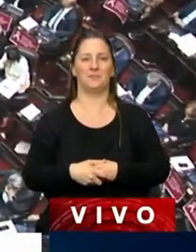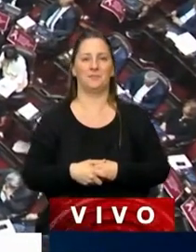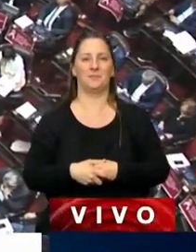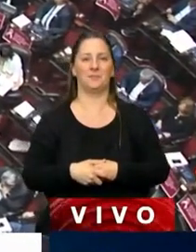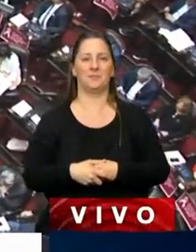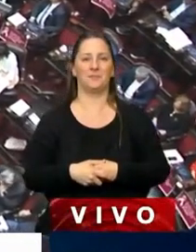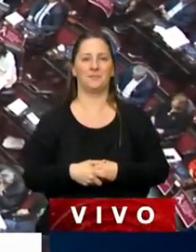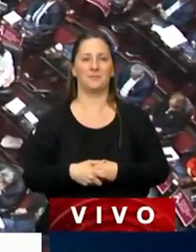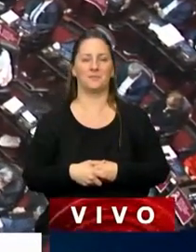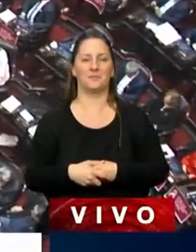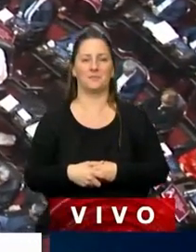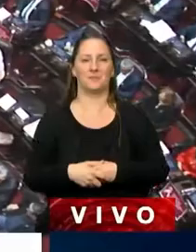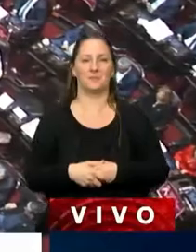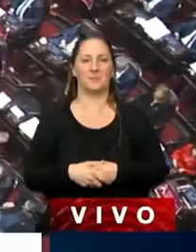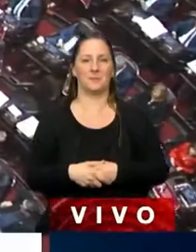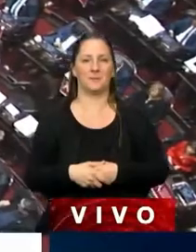Absente.